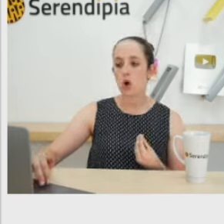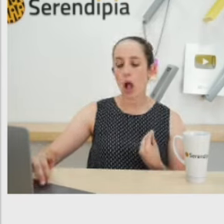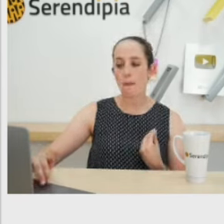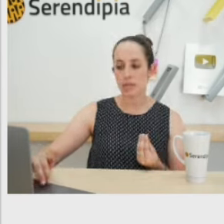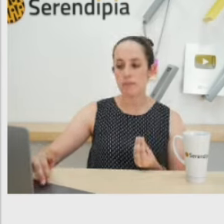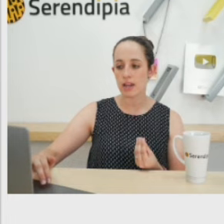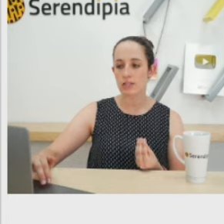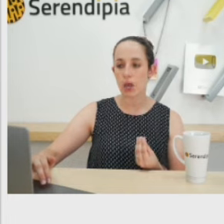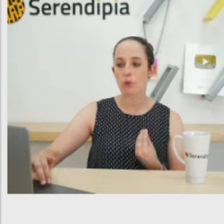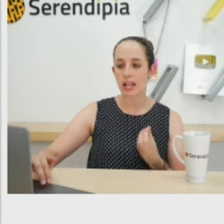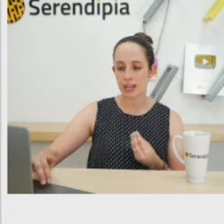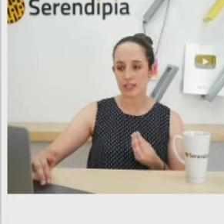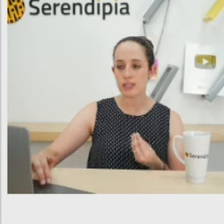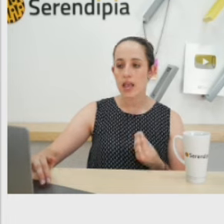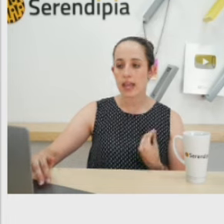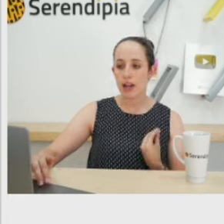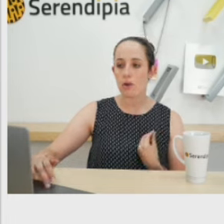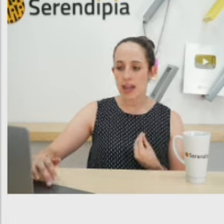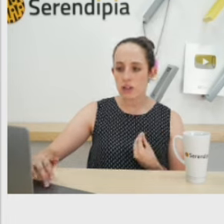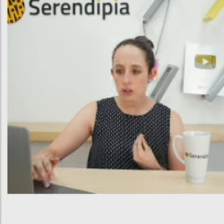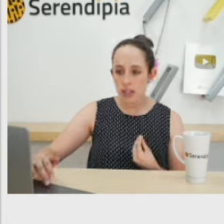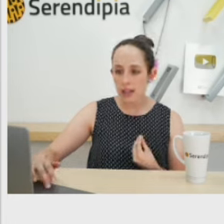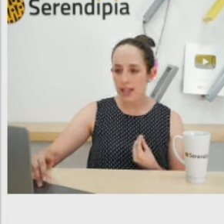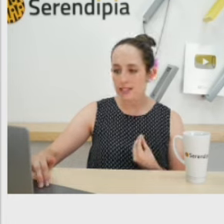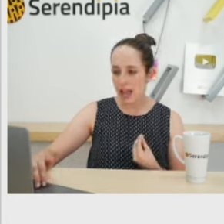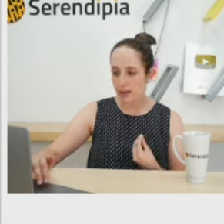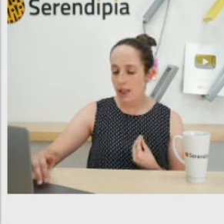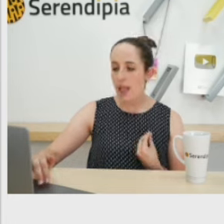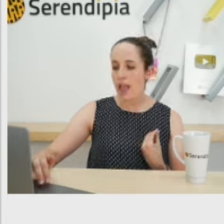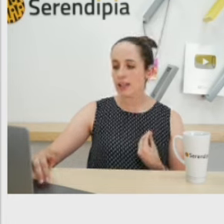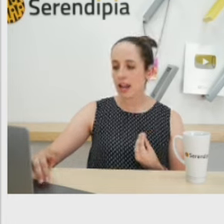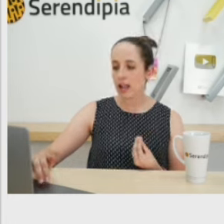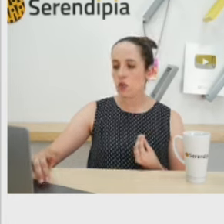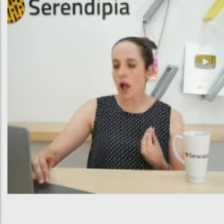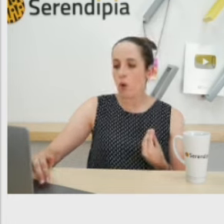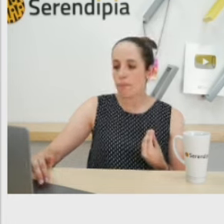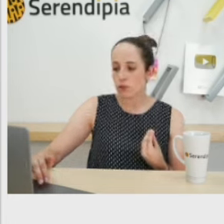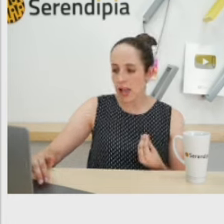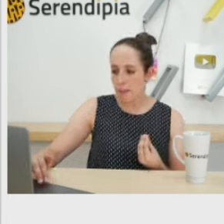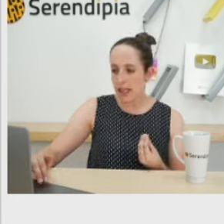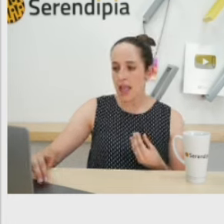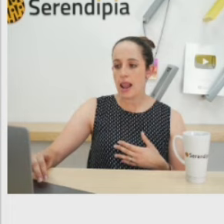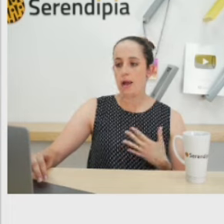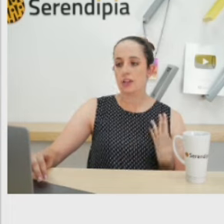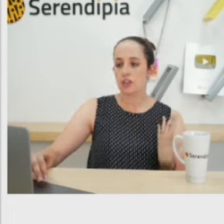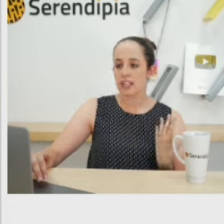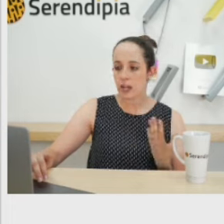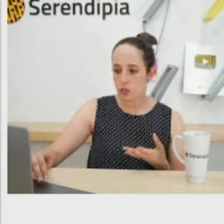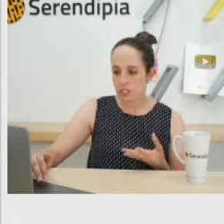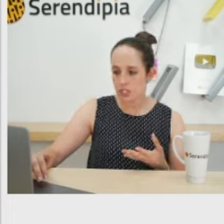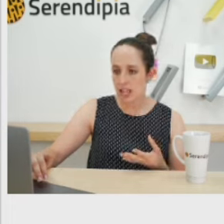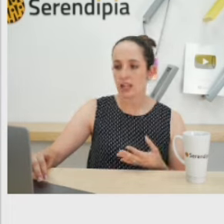México, pero a mí me parece una crisis que el gobierno tenga que estar entregando agua potable,